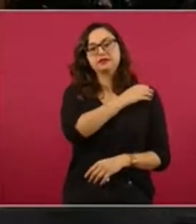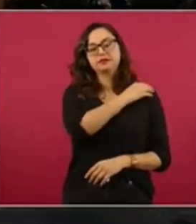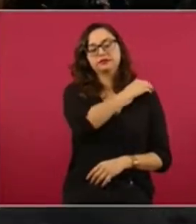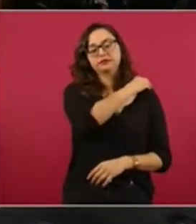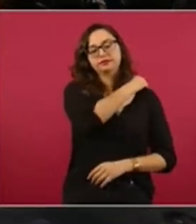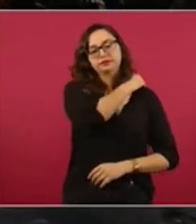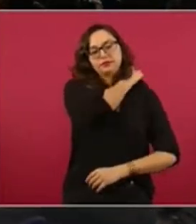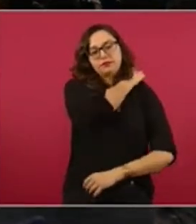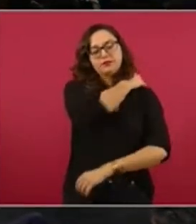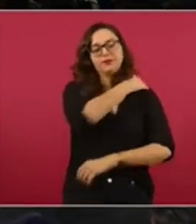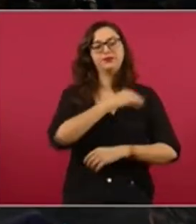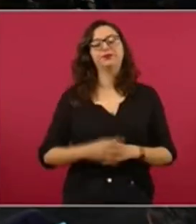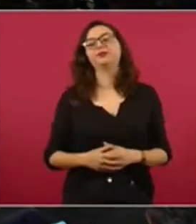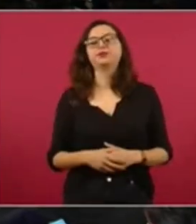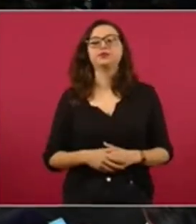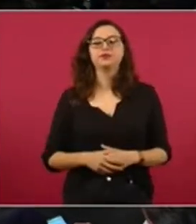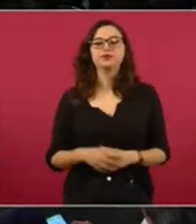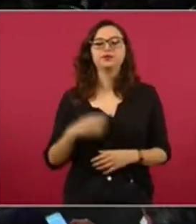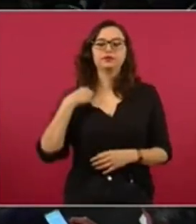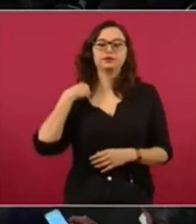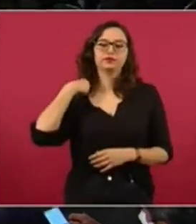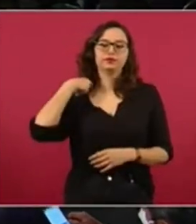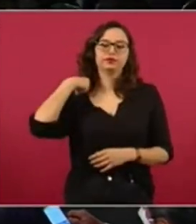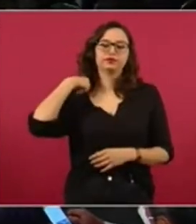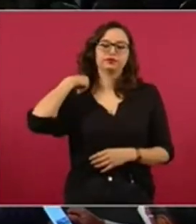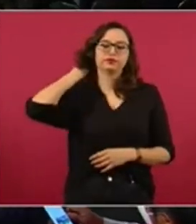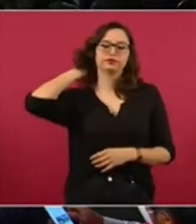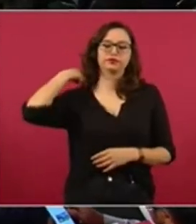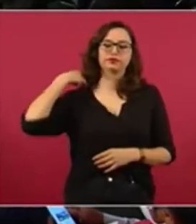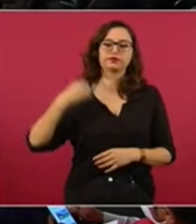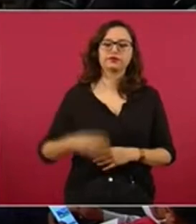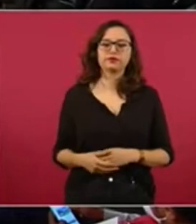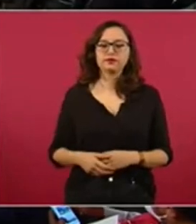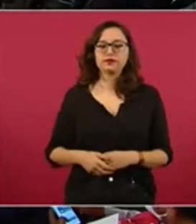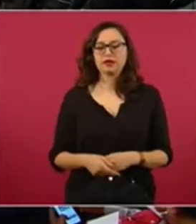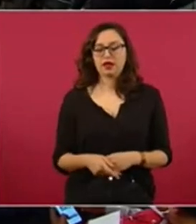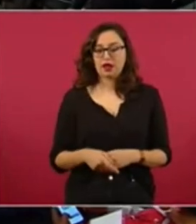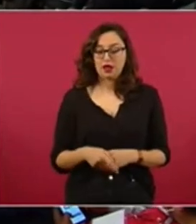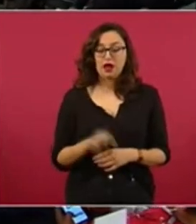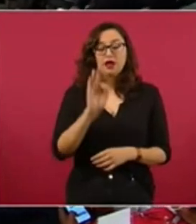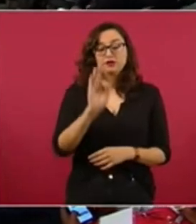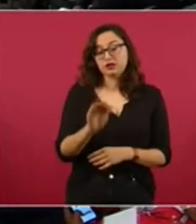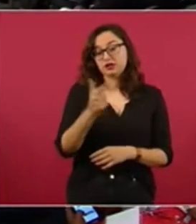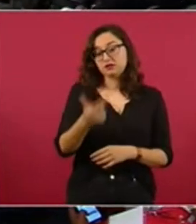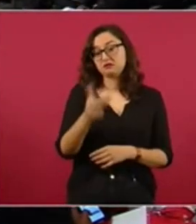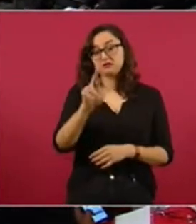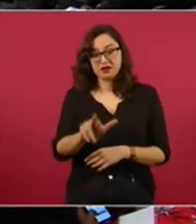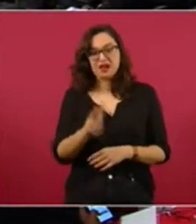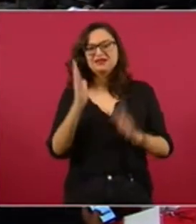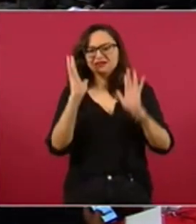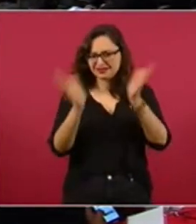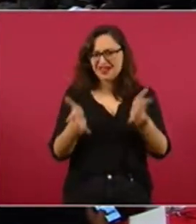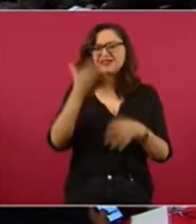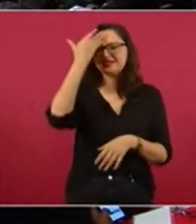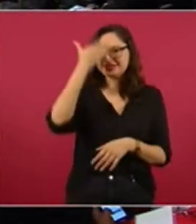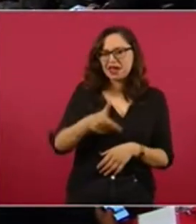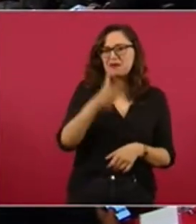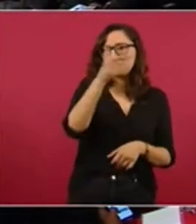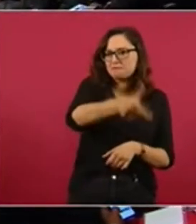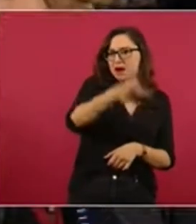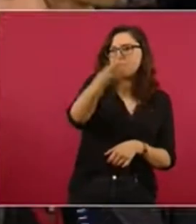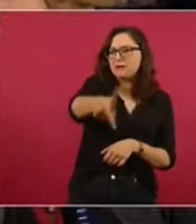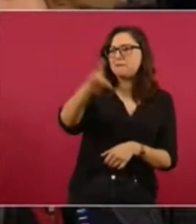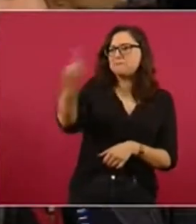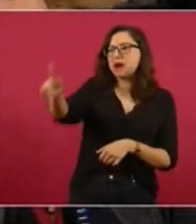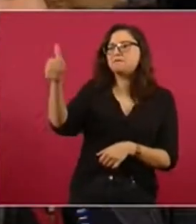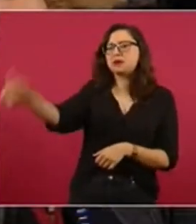estado, de hecho la fiscalía ya tiene a los probables responsables y no ha hecho nada. Mi asunto ya pasó más